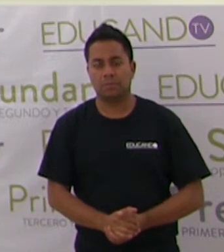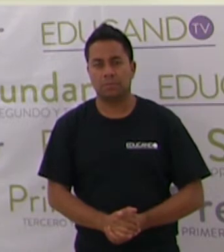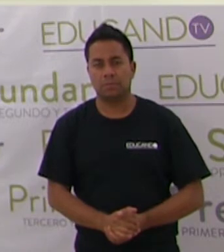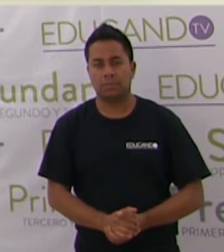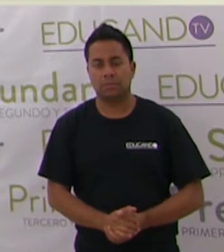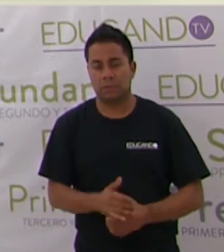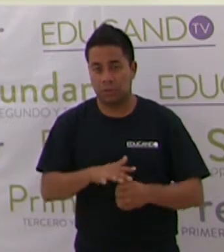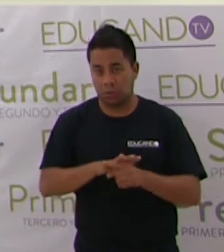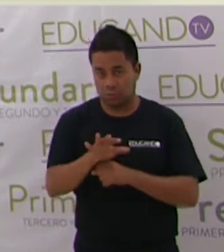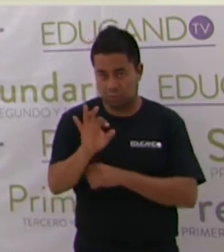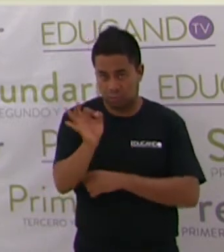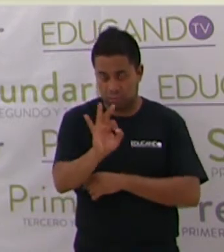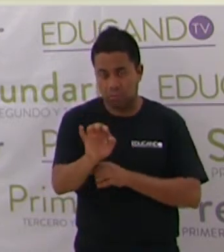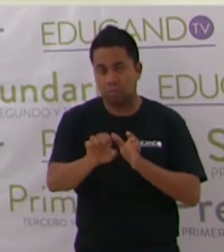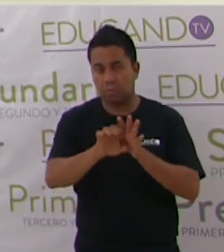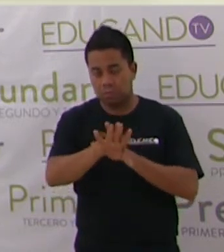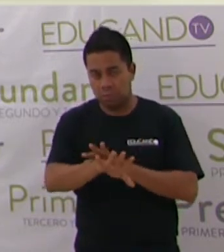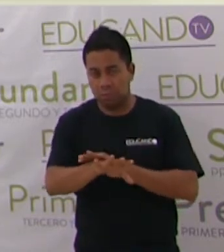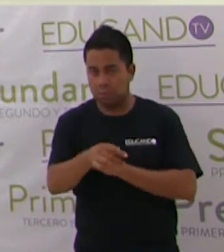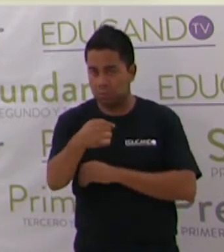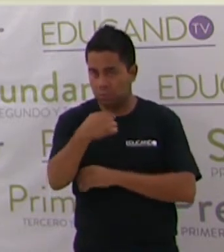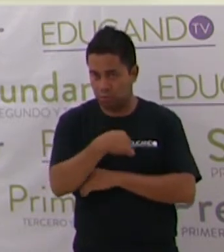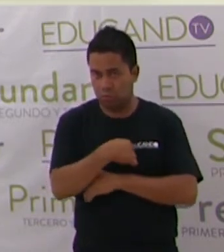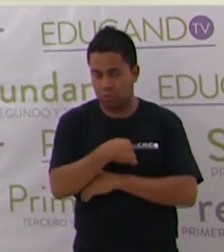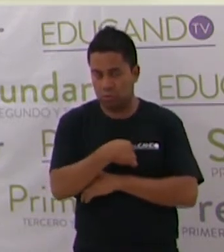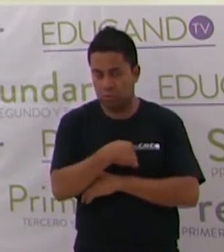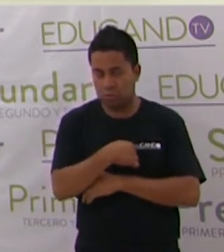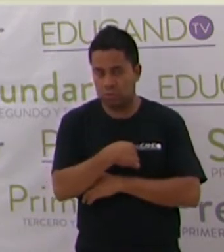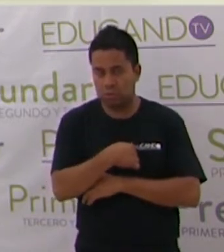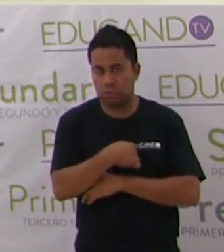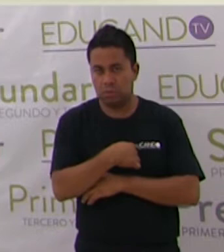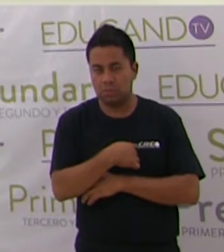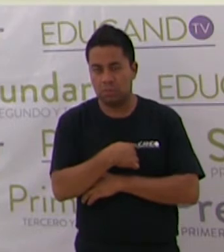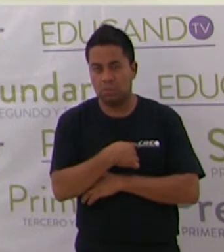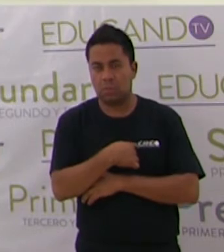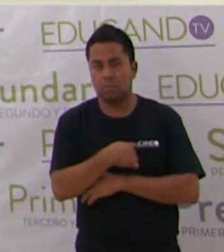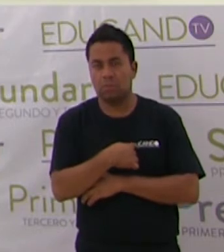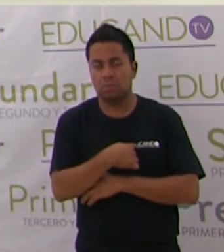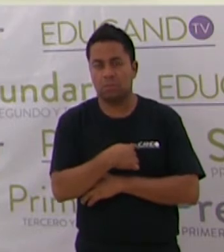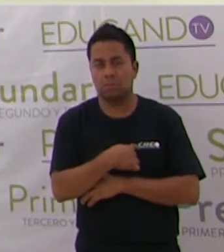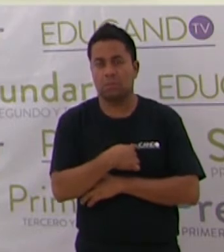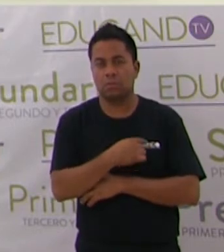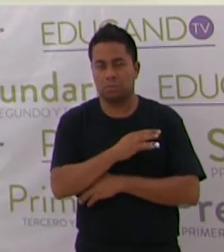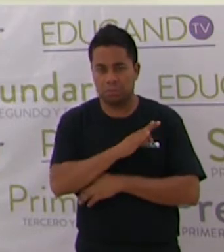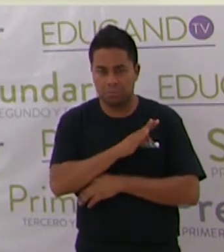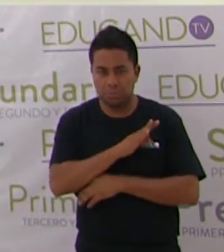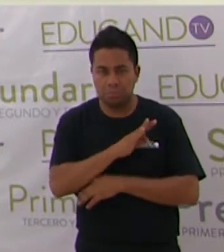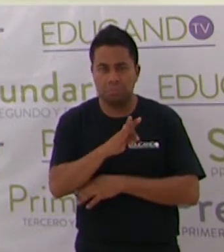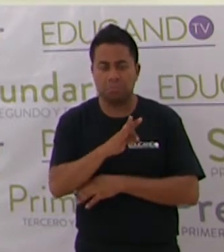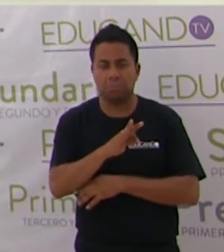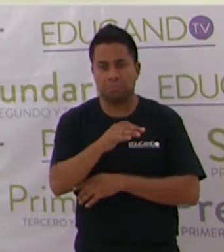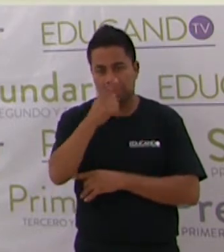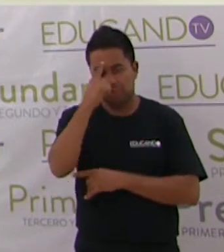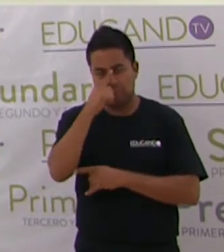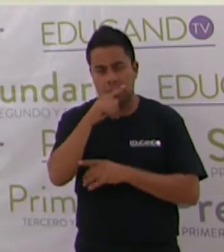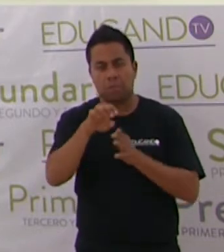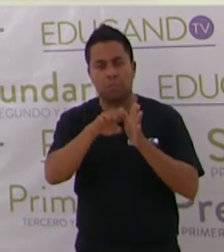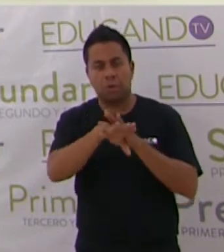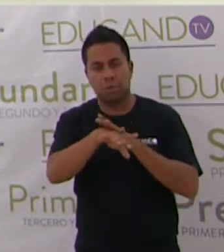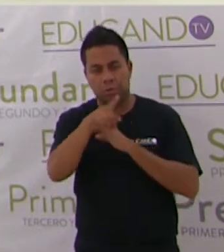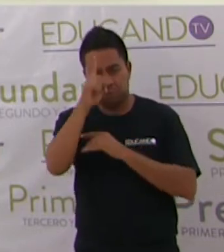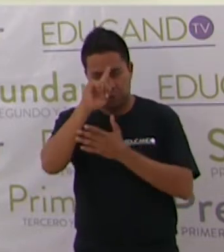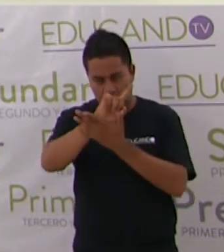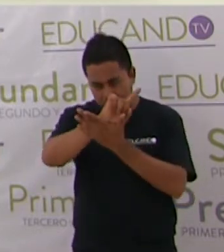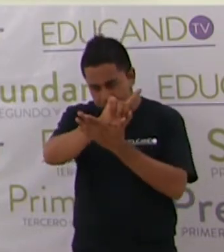de que yo pueda tener que caiga la flecha en